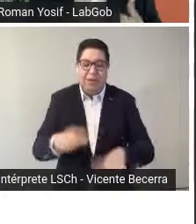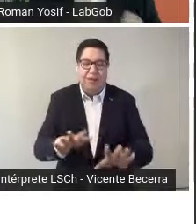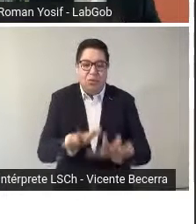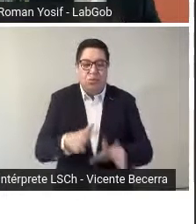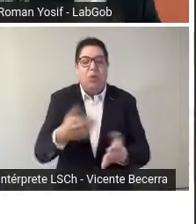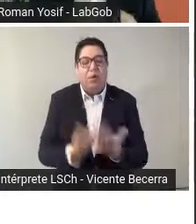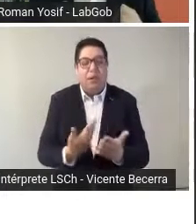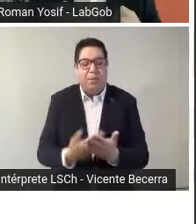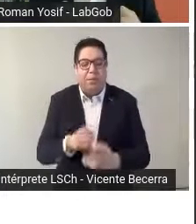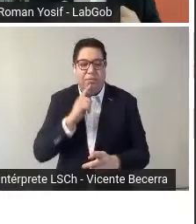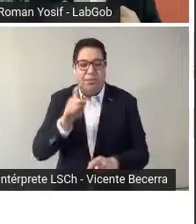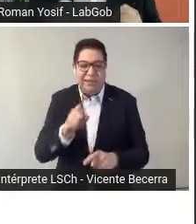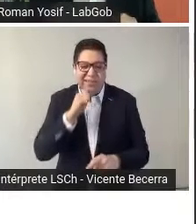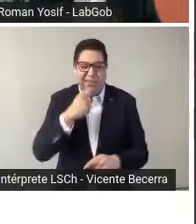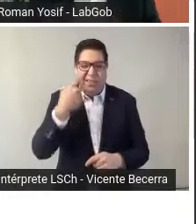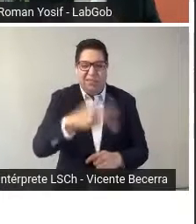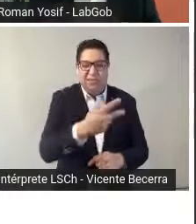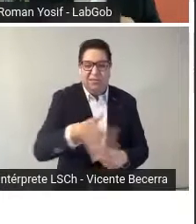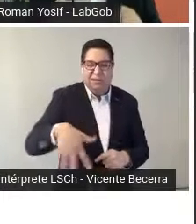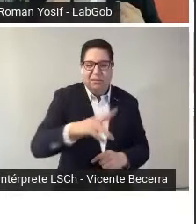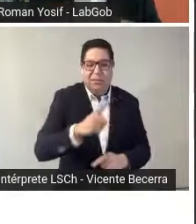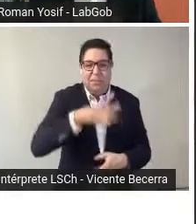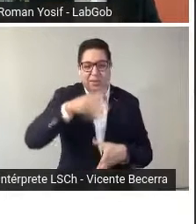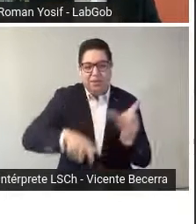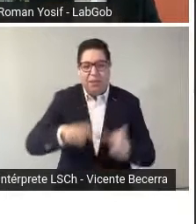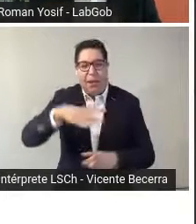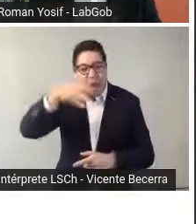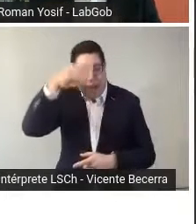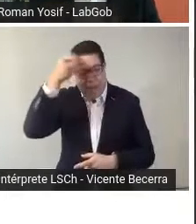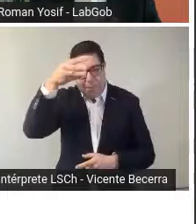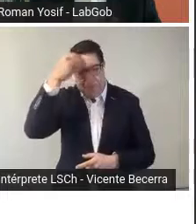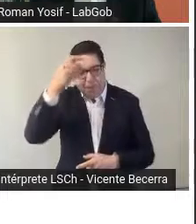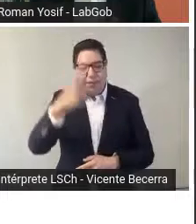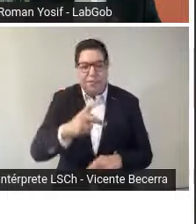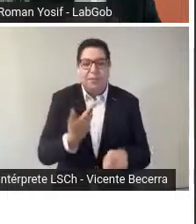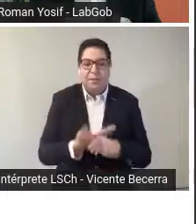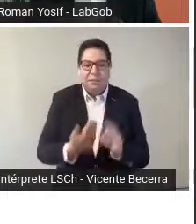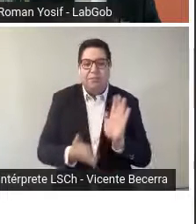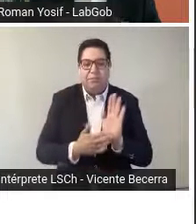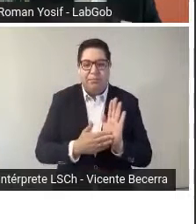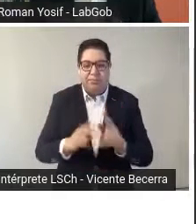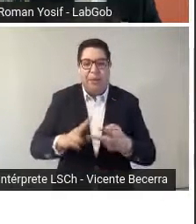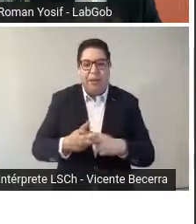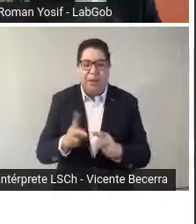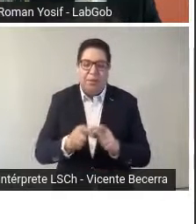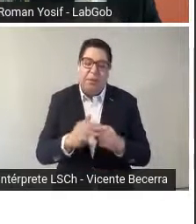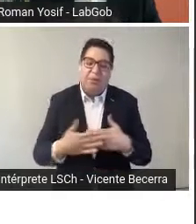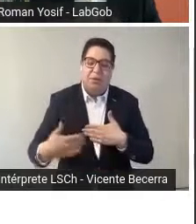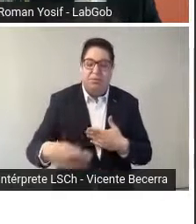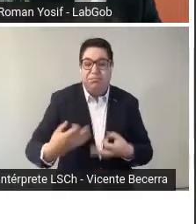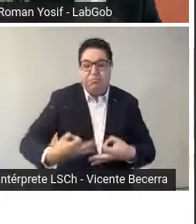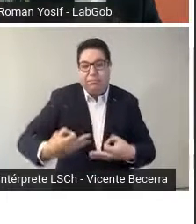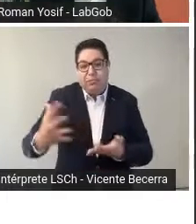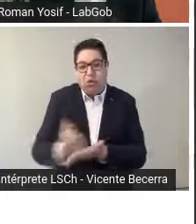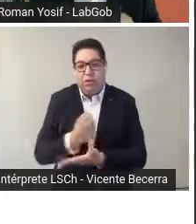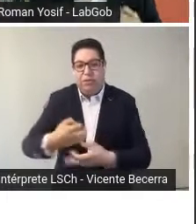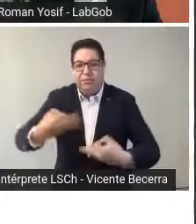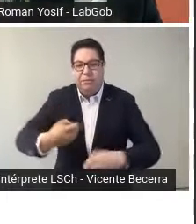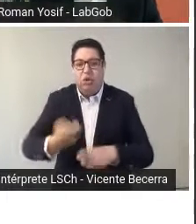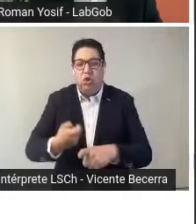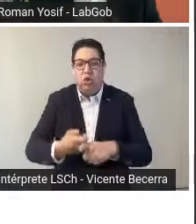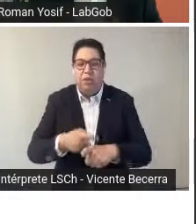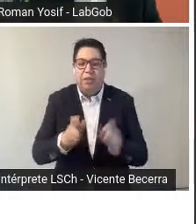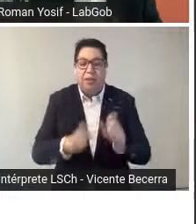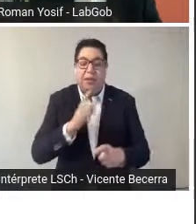permitir, obviamente, llevarse aprendizajes, herramientas y resultados muy concretos para poder aplicar